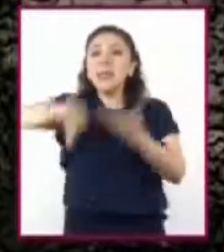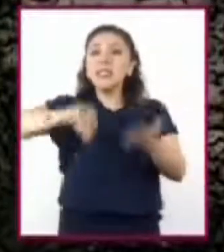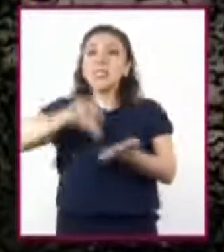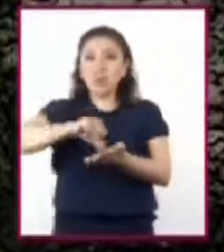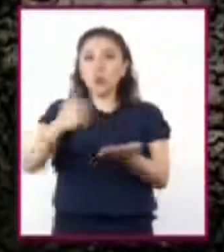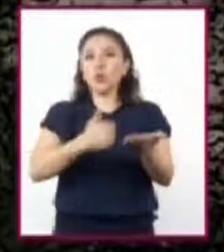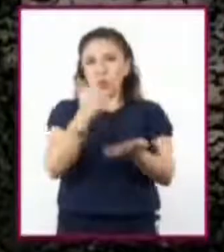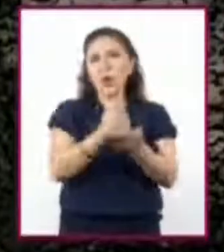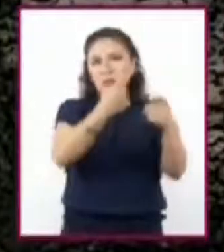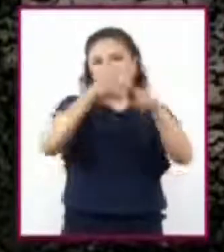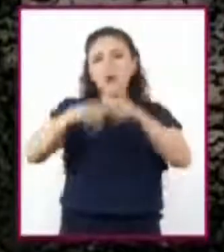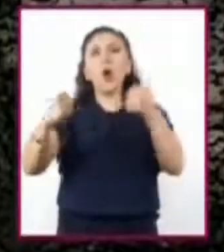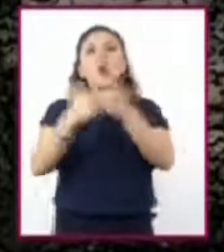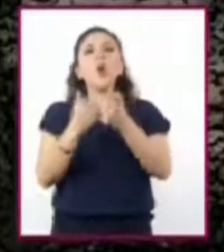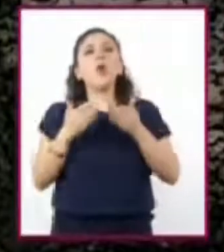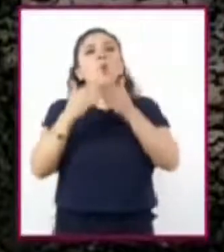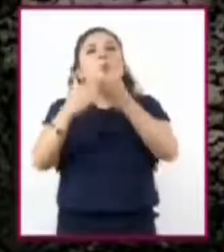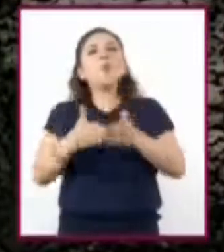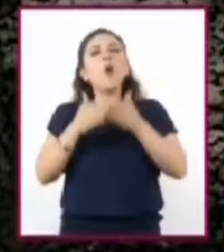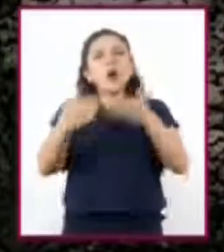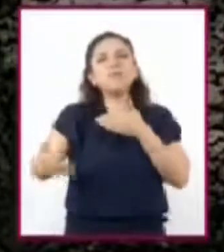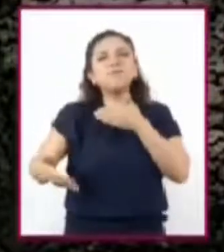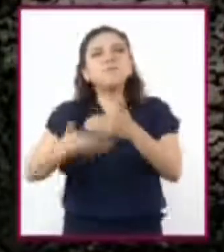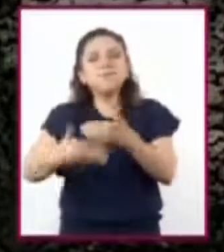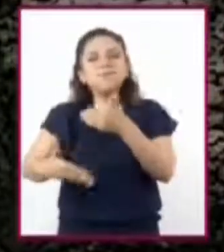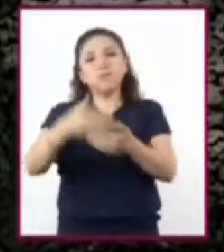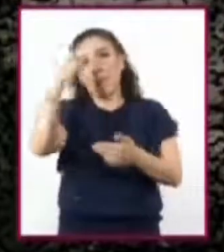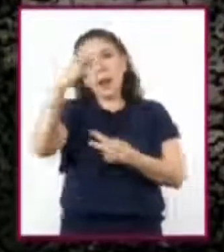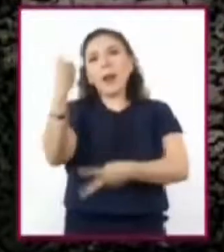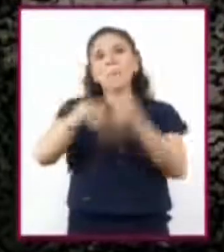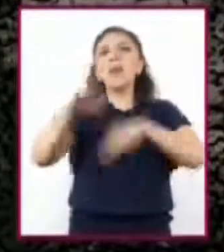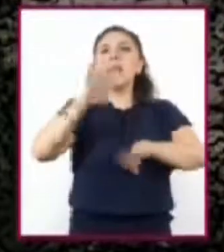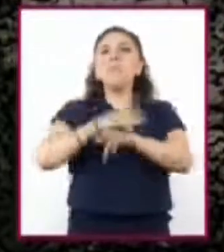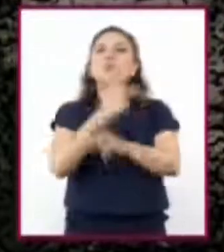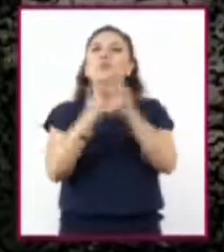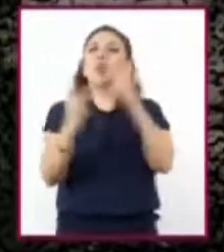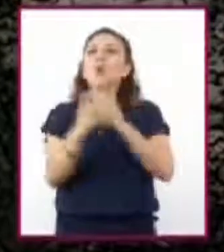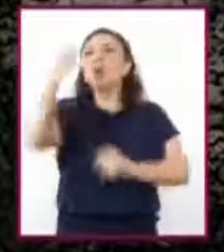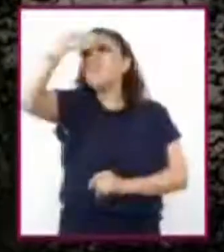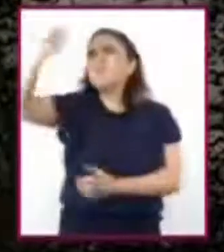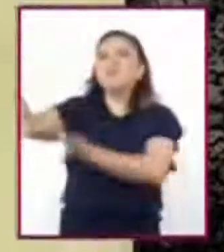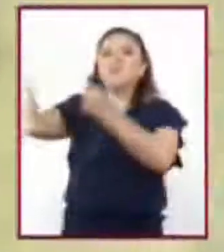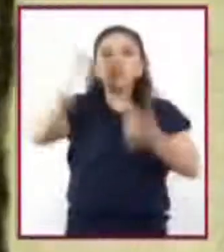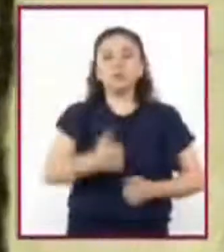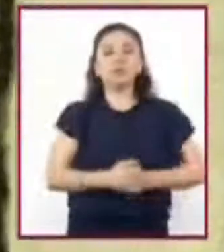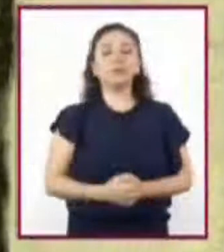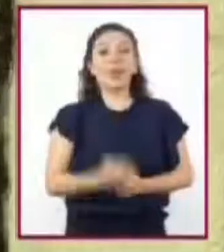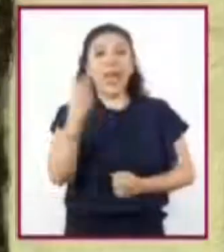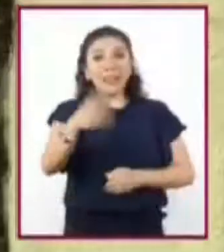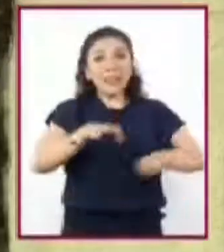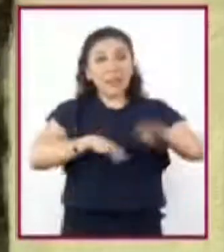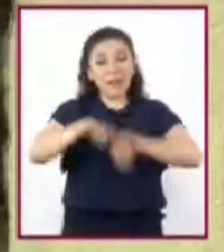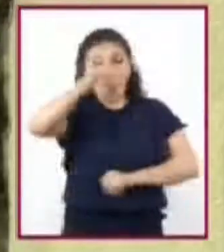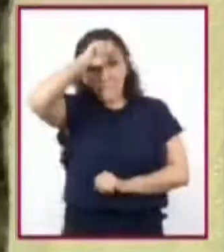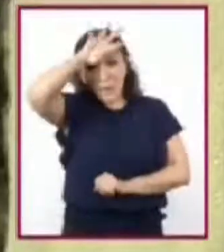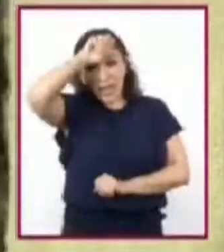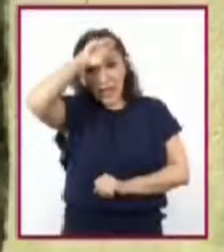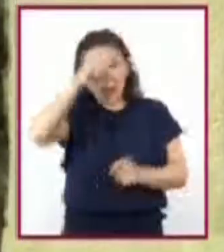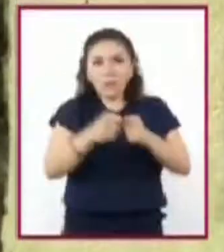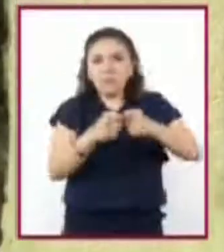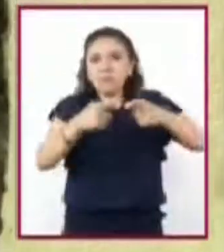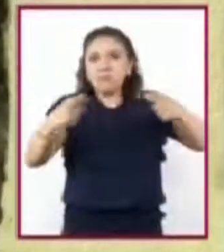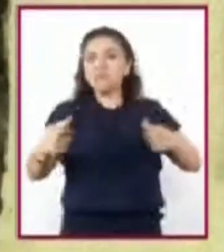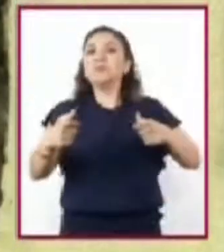puertos novohispanos, para abastecerse de productos extranjeros. El desarrollo de la minería también permitió